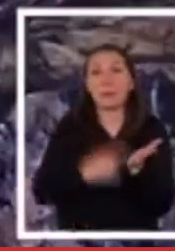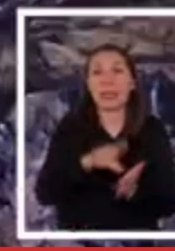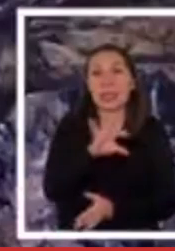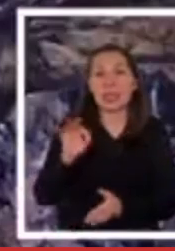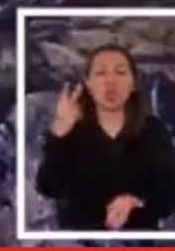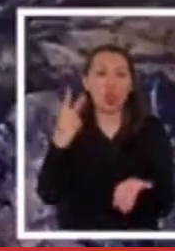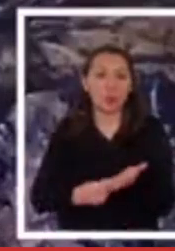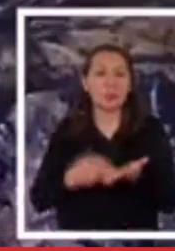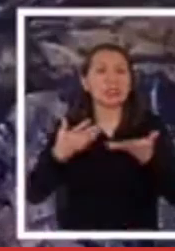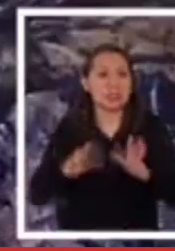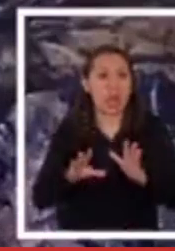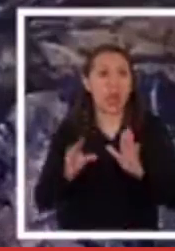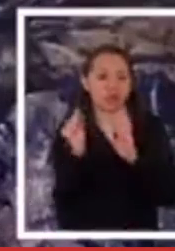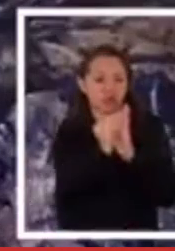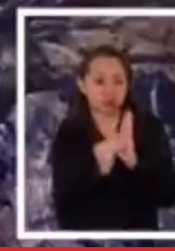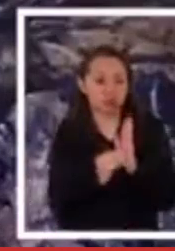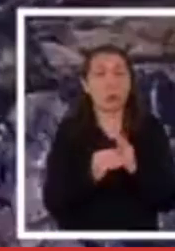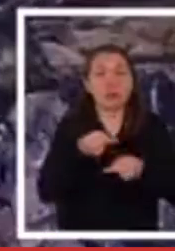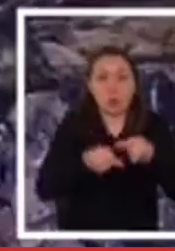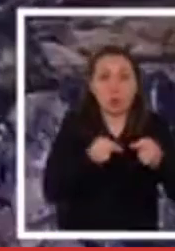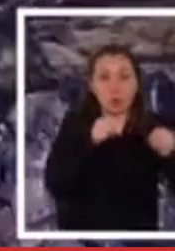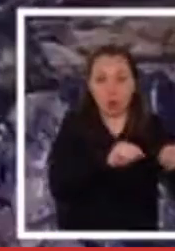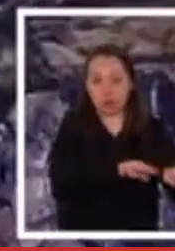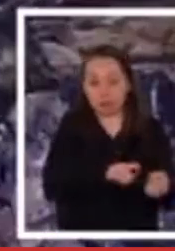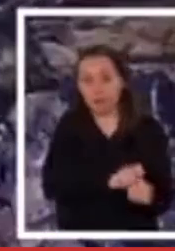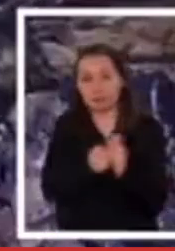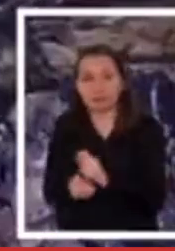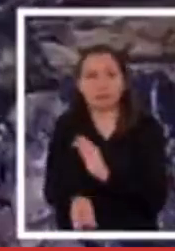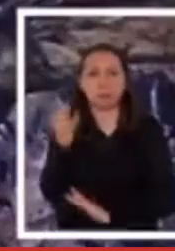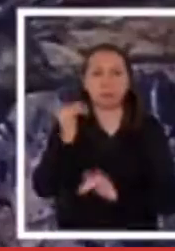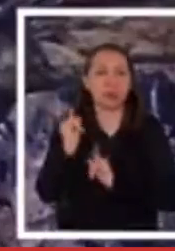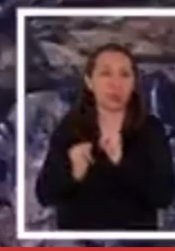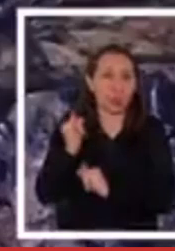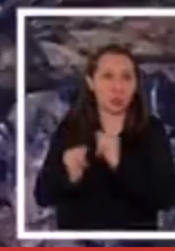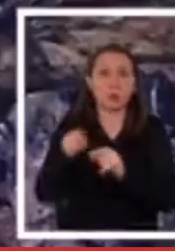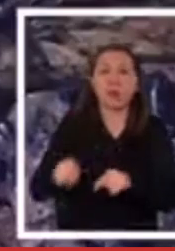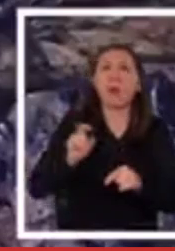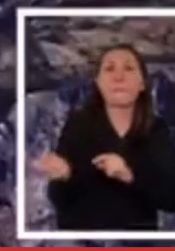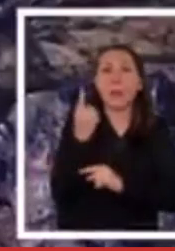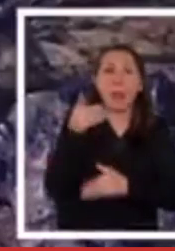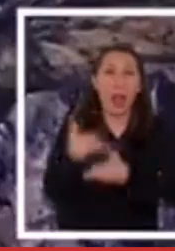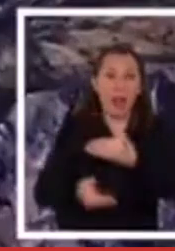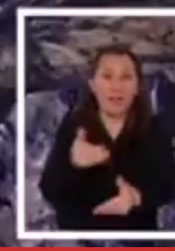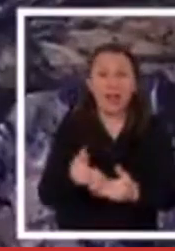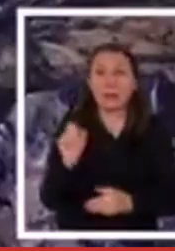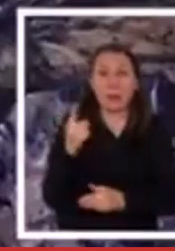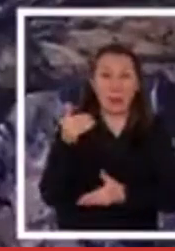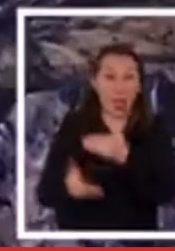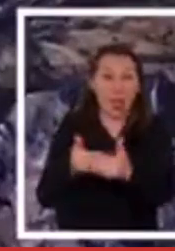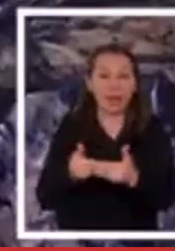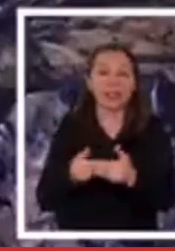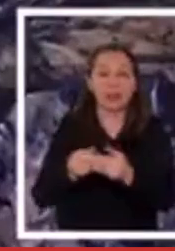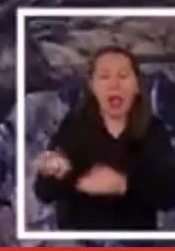mil quinientas y dos mil que ya están tomadas pero que están en proceso de digitación por tanto podemos decir que hay un primer avance y ese primer